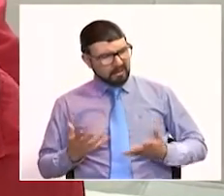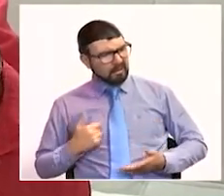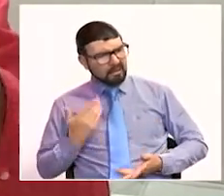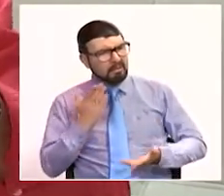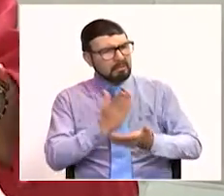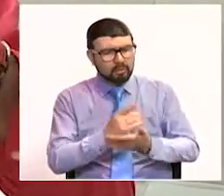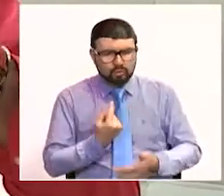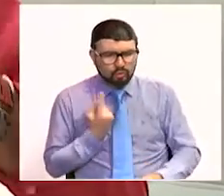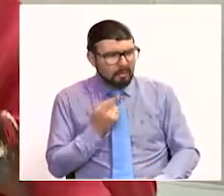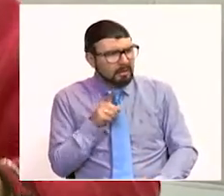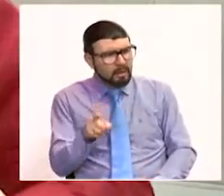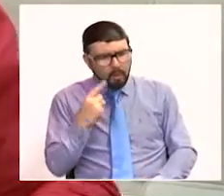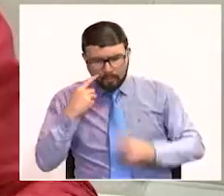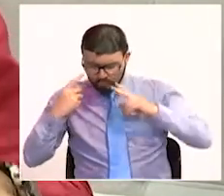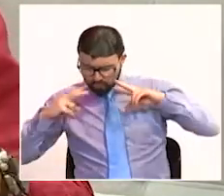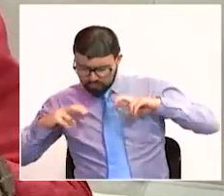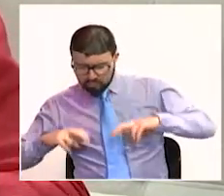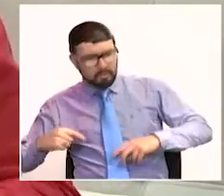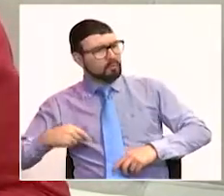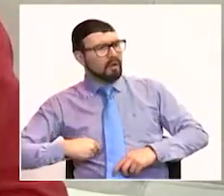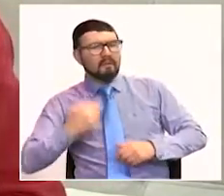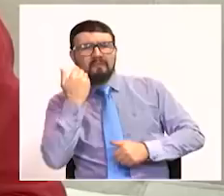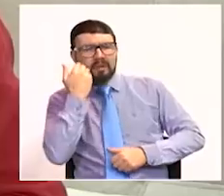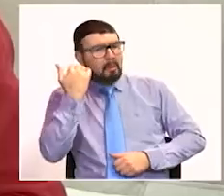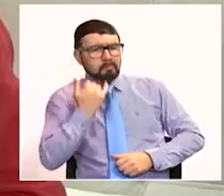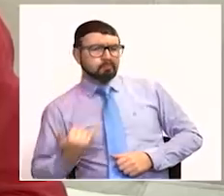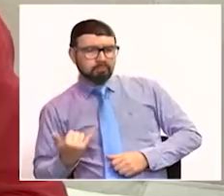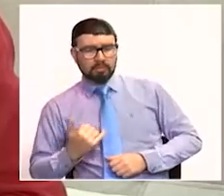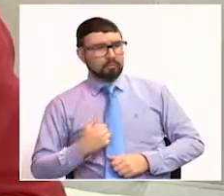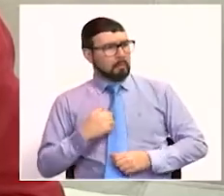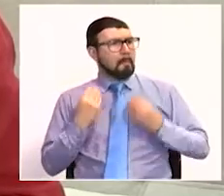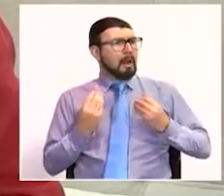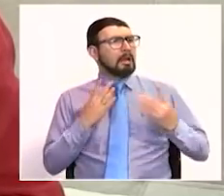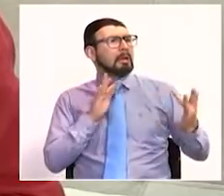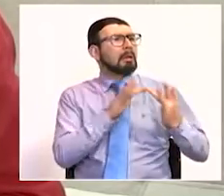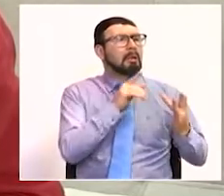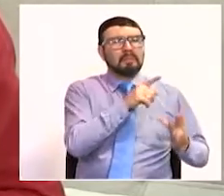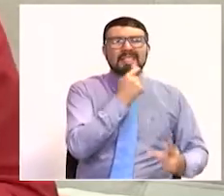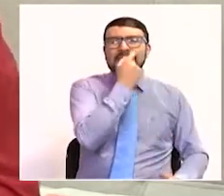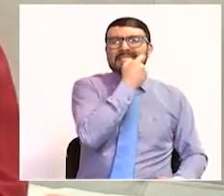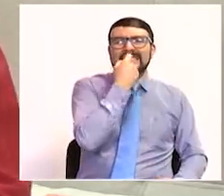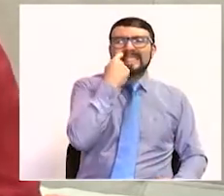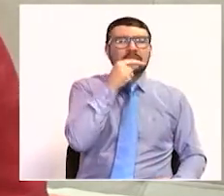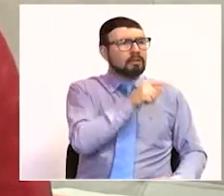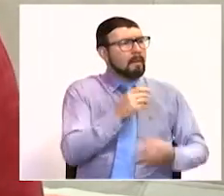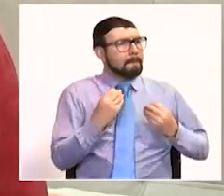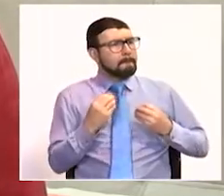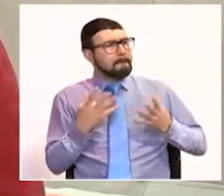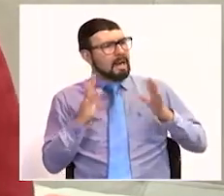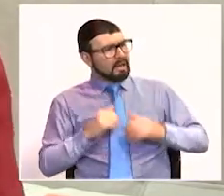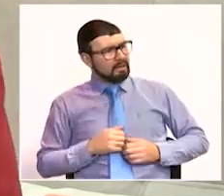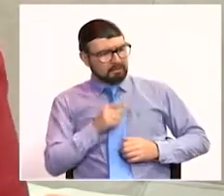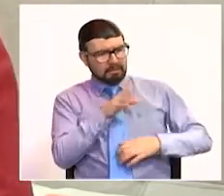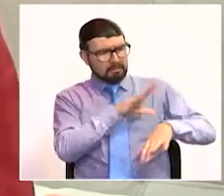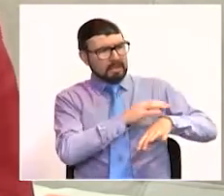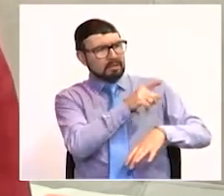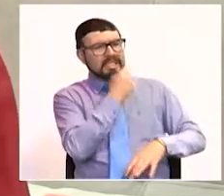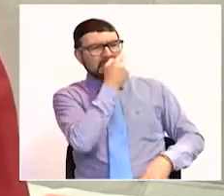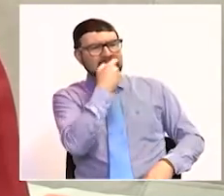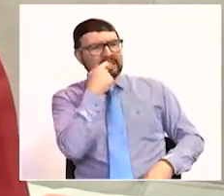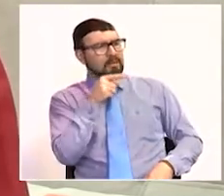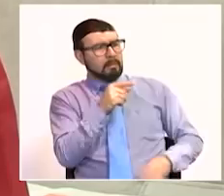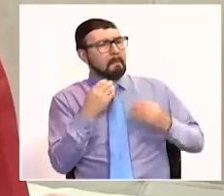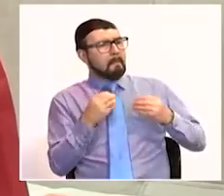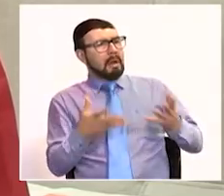o un estudio de la causa de un tratamiento orgánico, puntual, pero siempre pasan por odontología. La